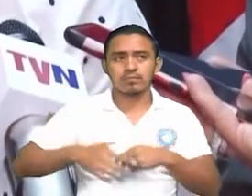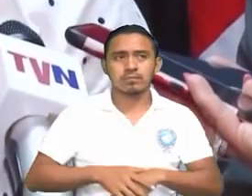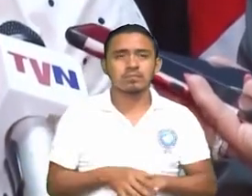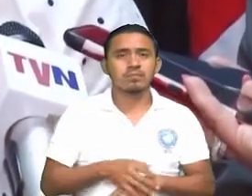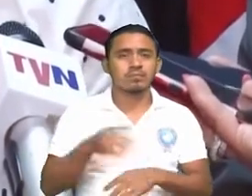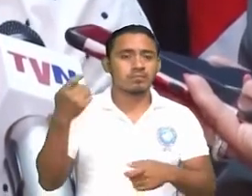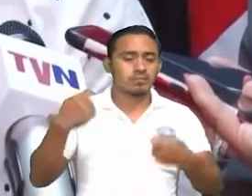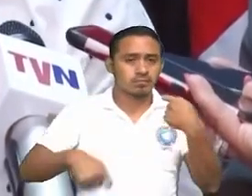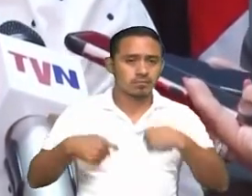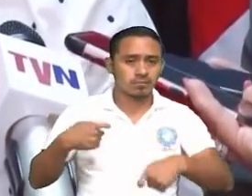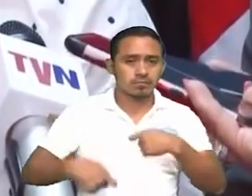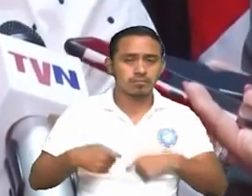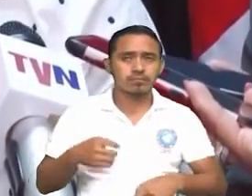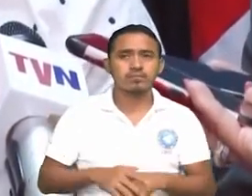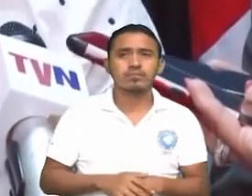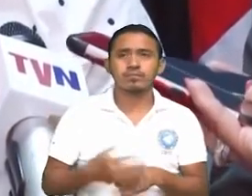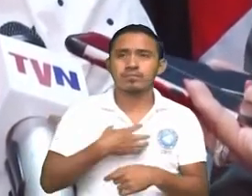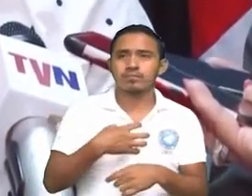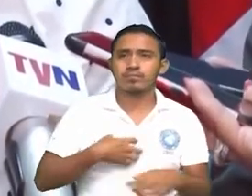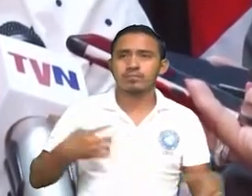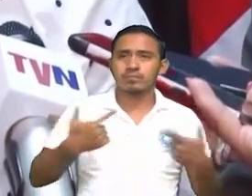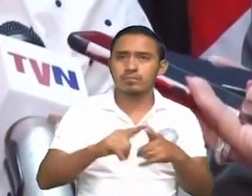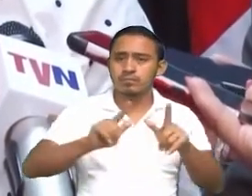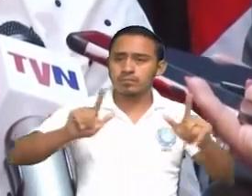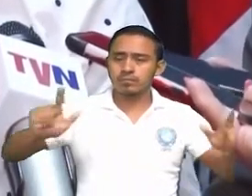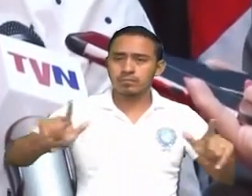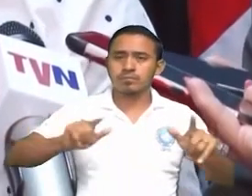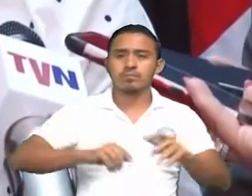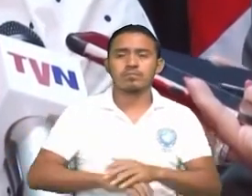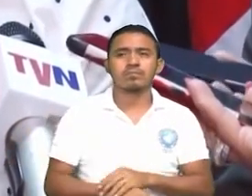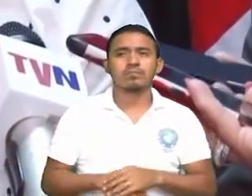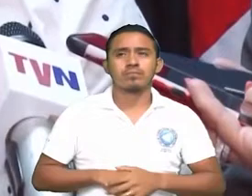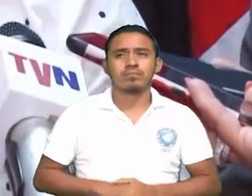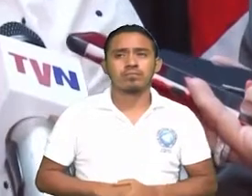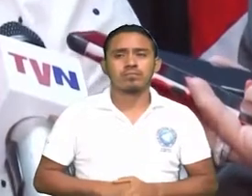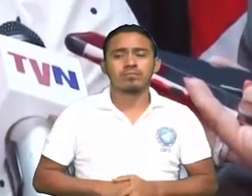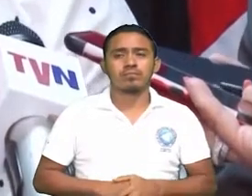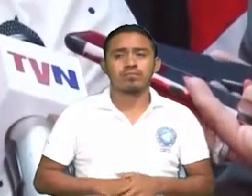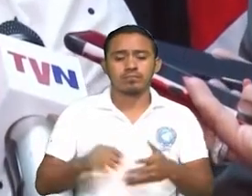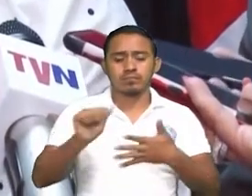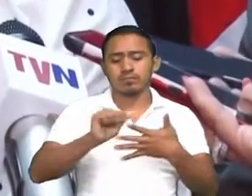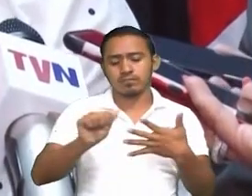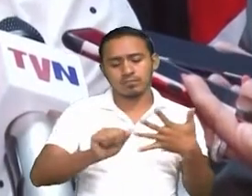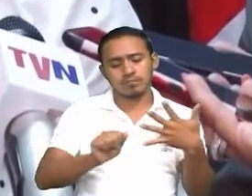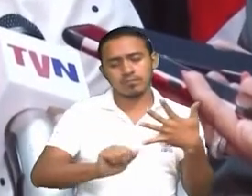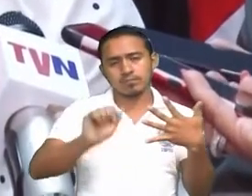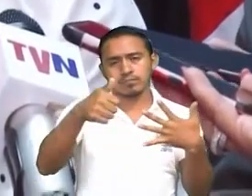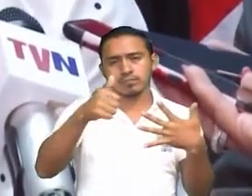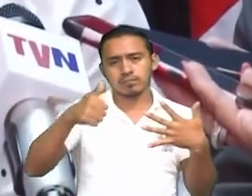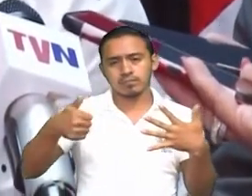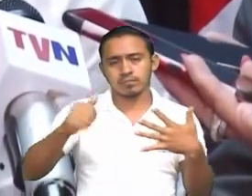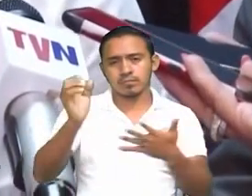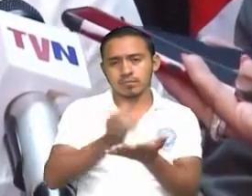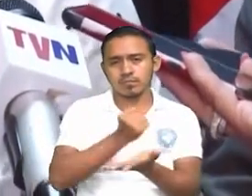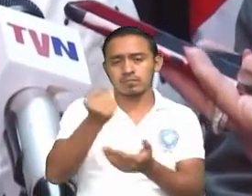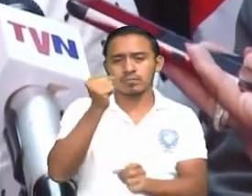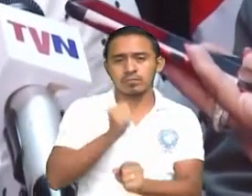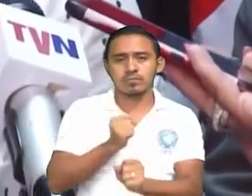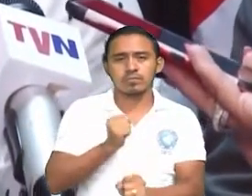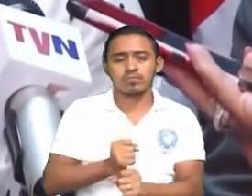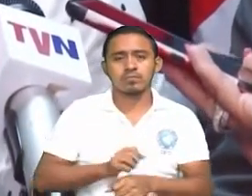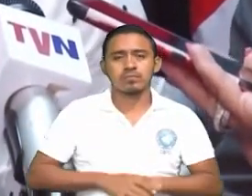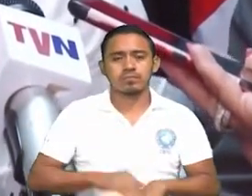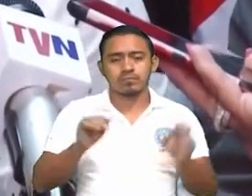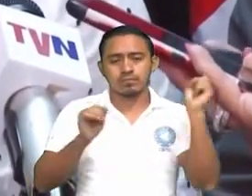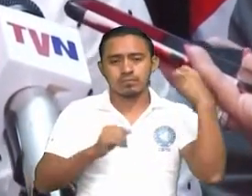de septiembre como asuetos con goce de salario. Artículo 66 del Código del Trabajo.